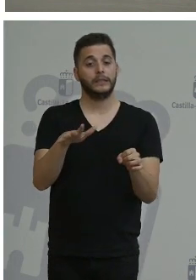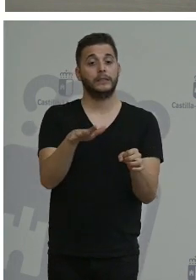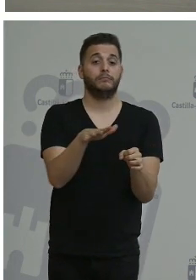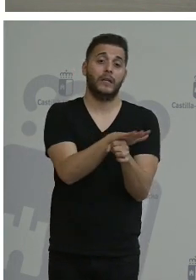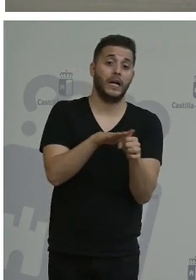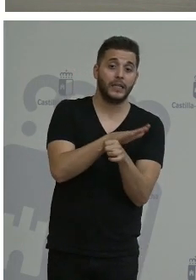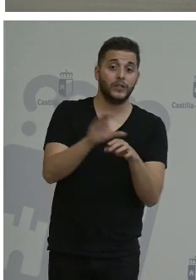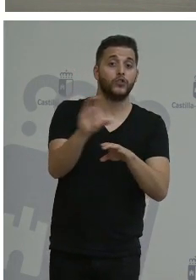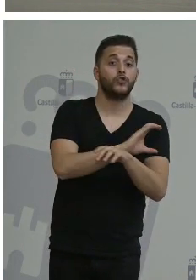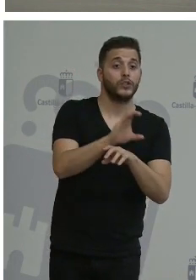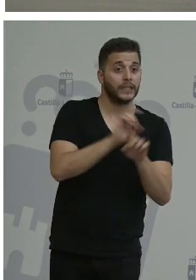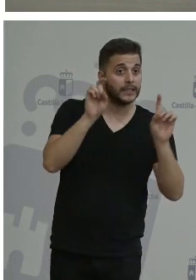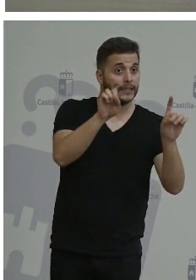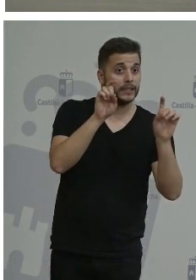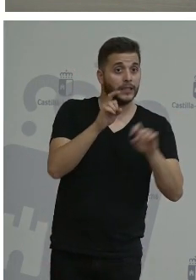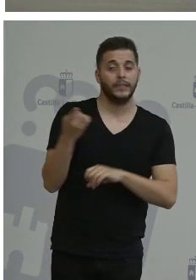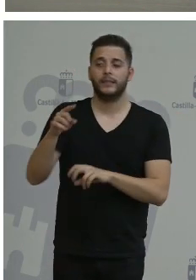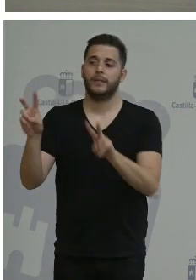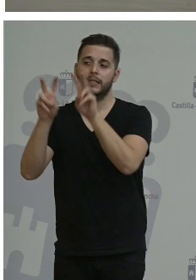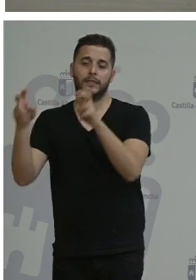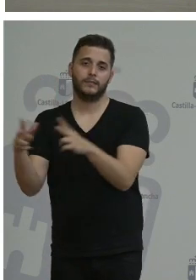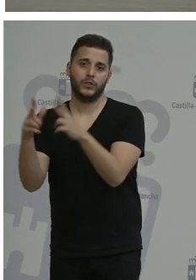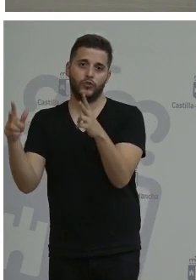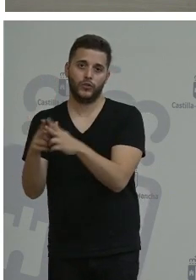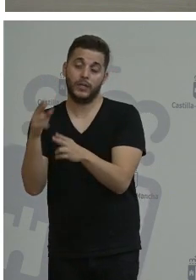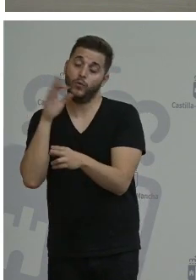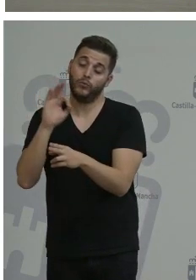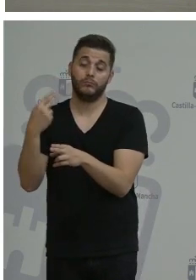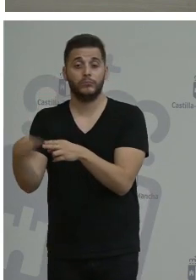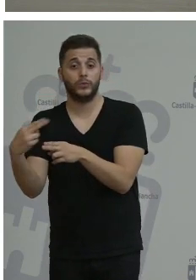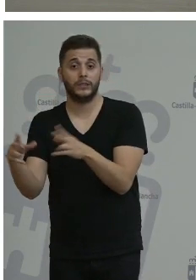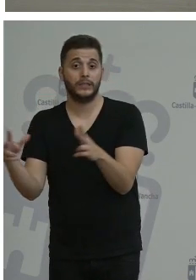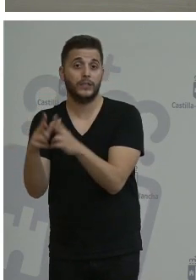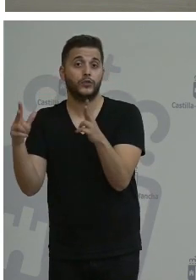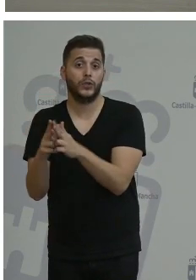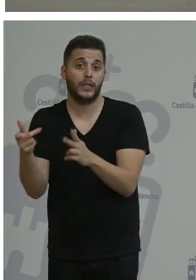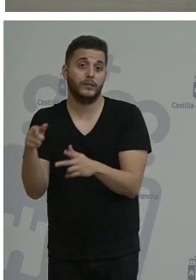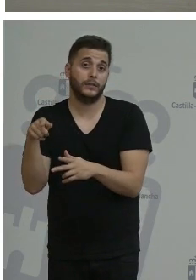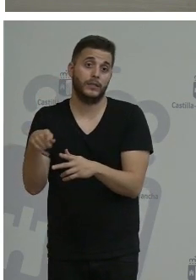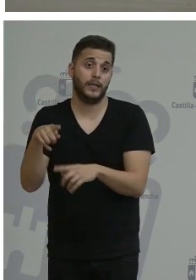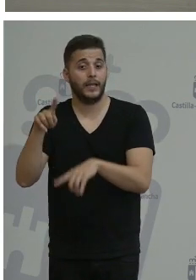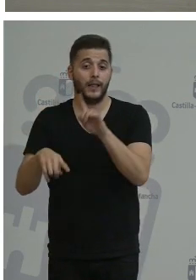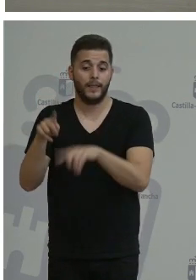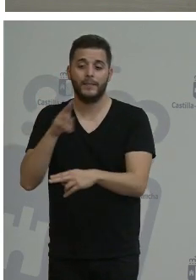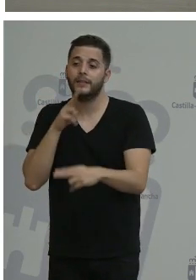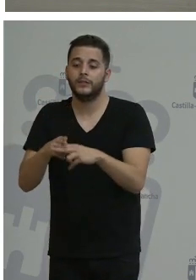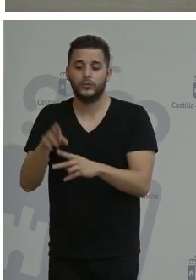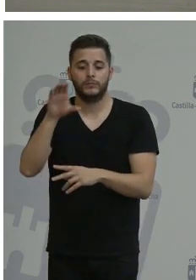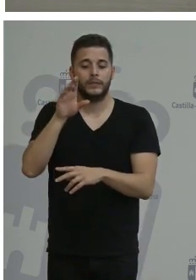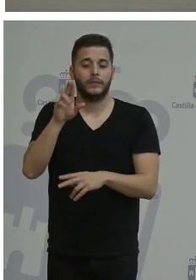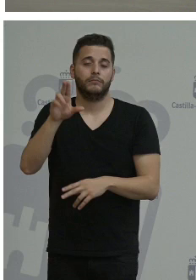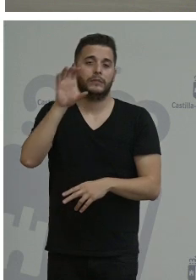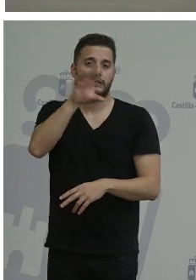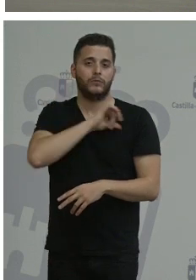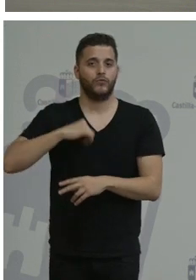departamento de educación y la de asuntos sociales o políticas sociales, como se llamen, en las diferentes comunidades. ¿Qué